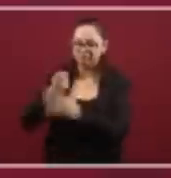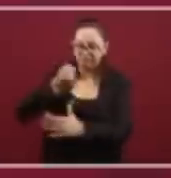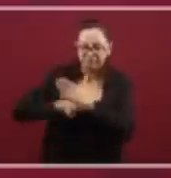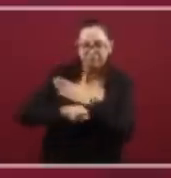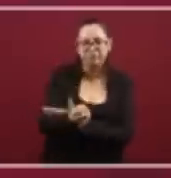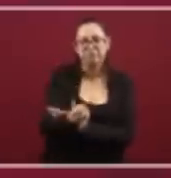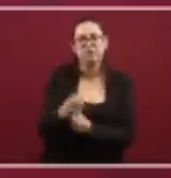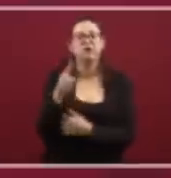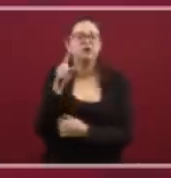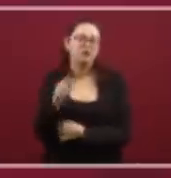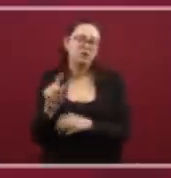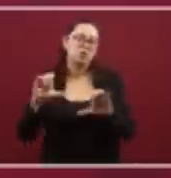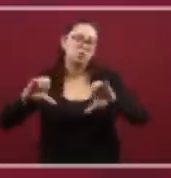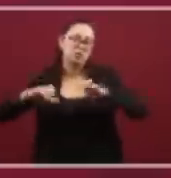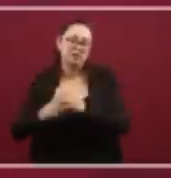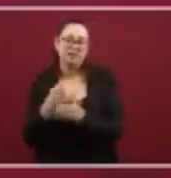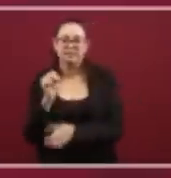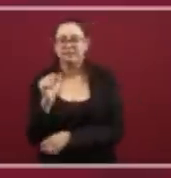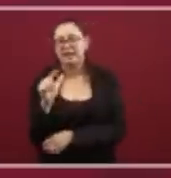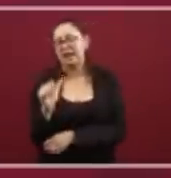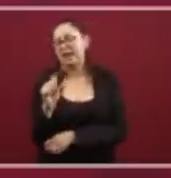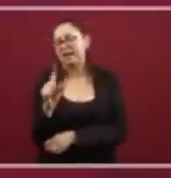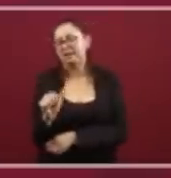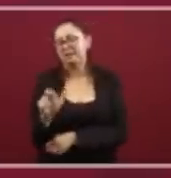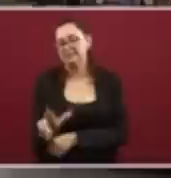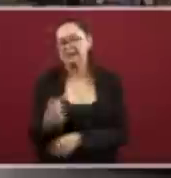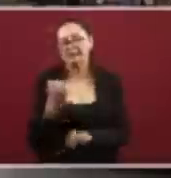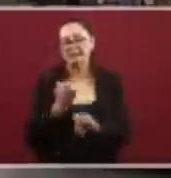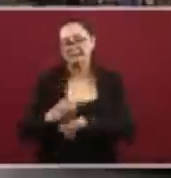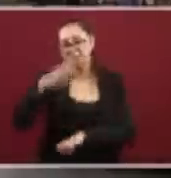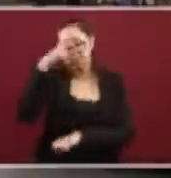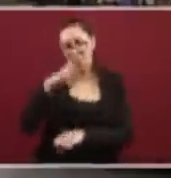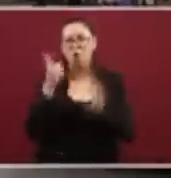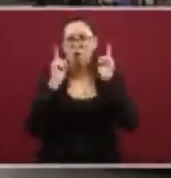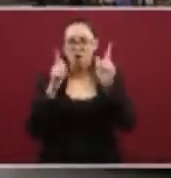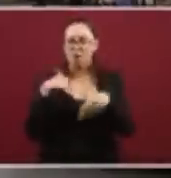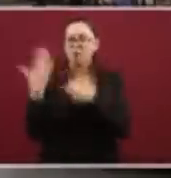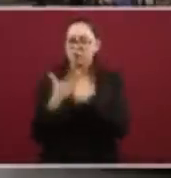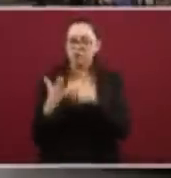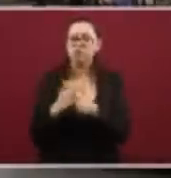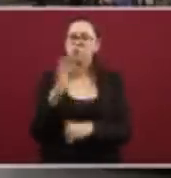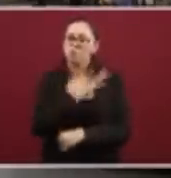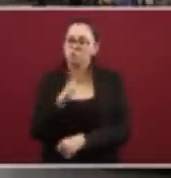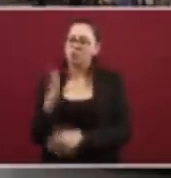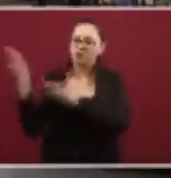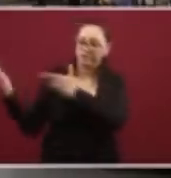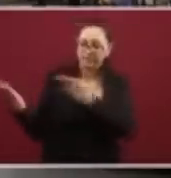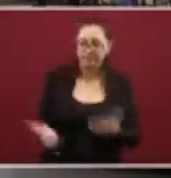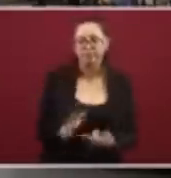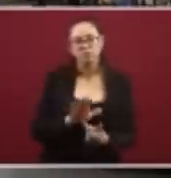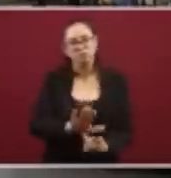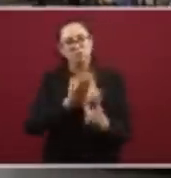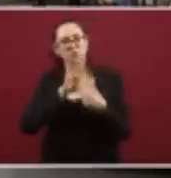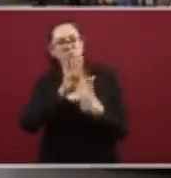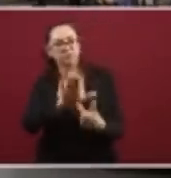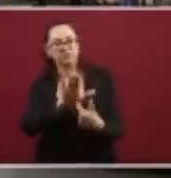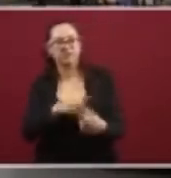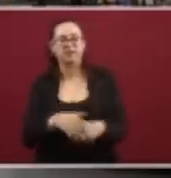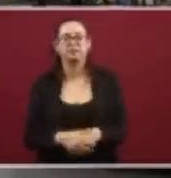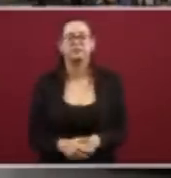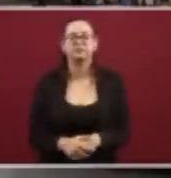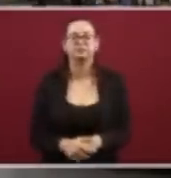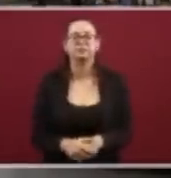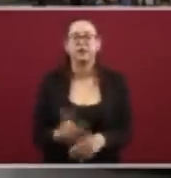el estado de méxico nos puedan acompañar aquí con el presidente de la república para hacer la presentación toda vez de que el